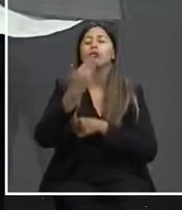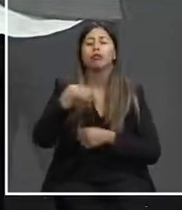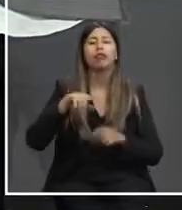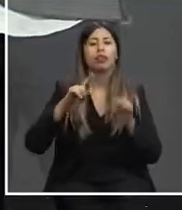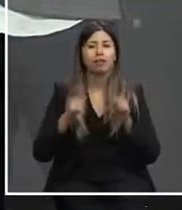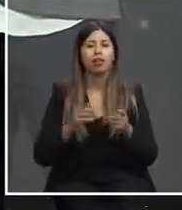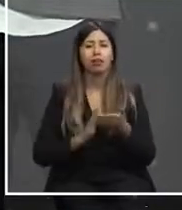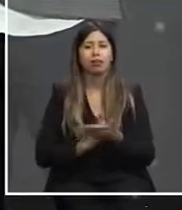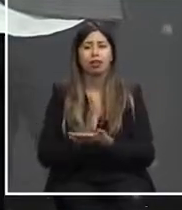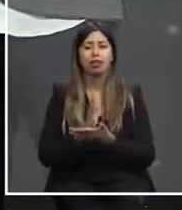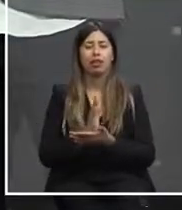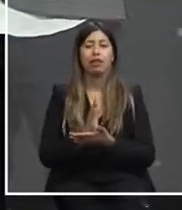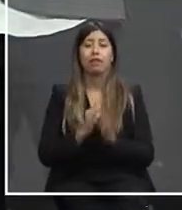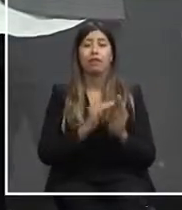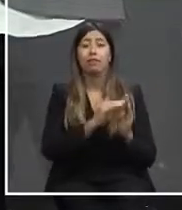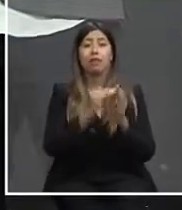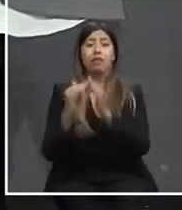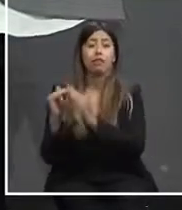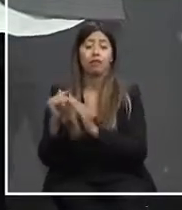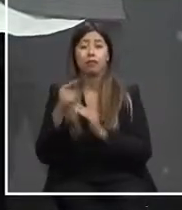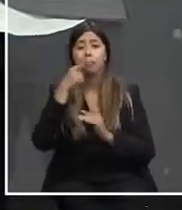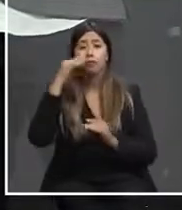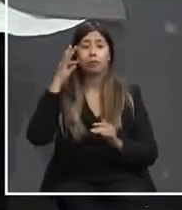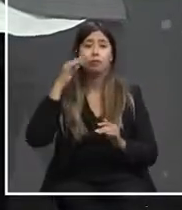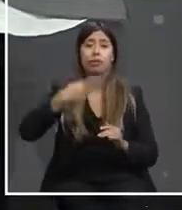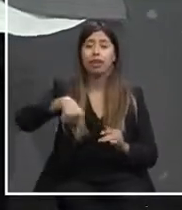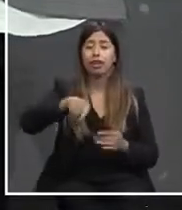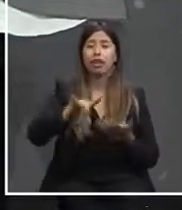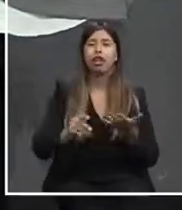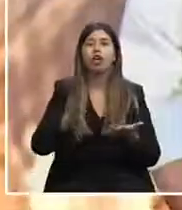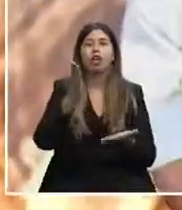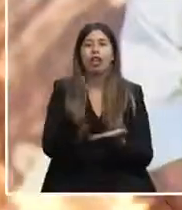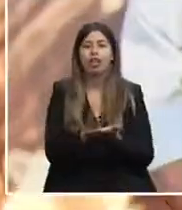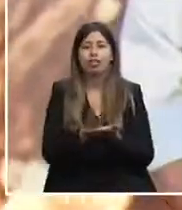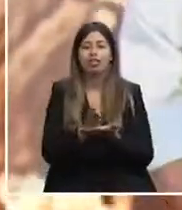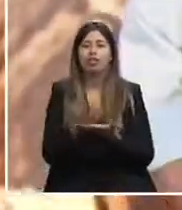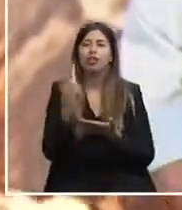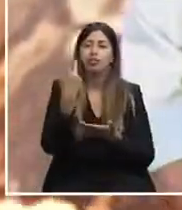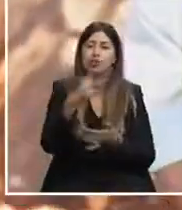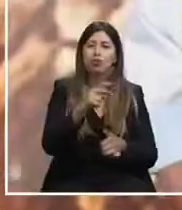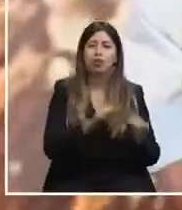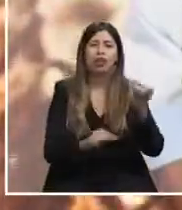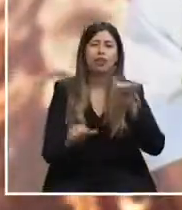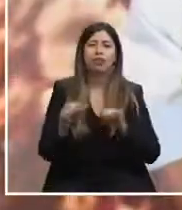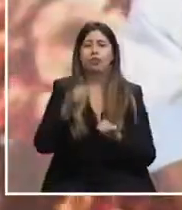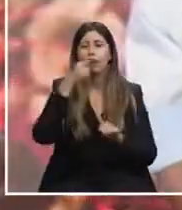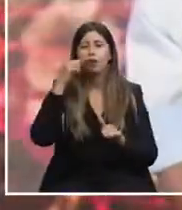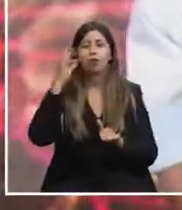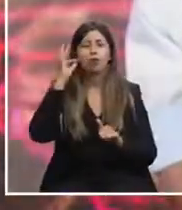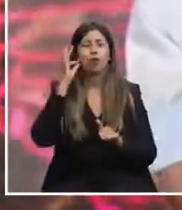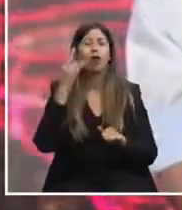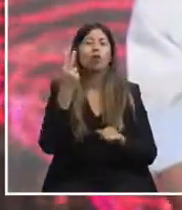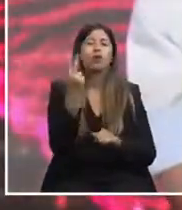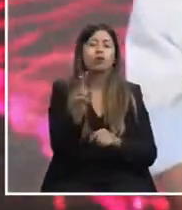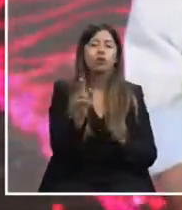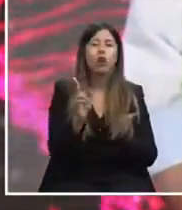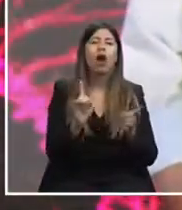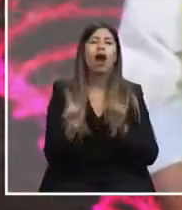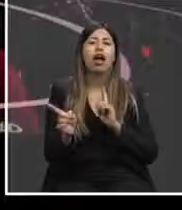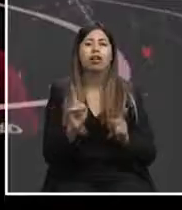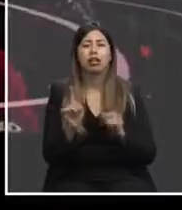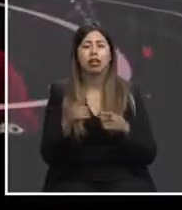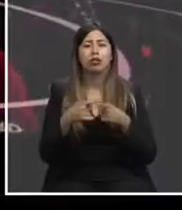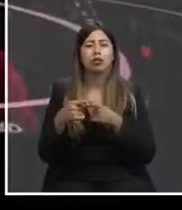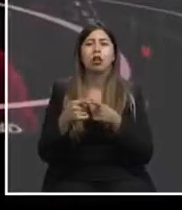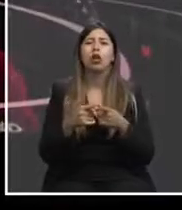hacer, que los vecinos y vecinas vayan decidiendo ellos, con sus autoridades, con sus científicos, con sus científicas, con sus organizaciones sociales,